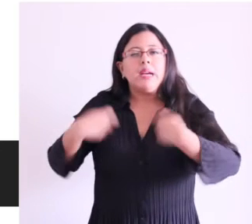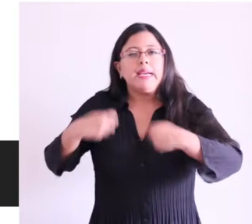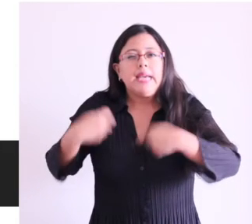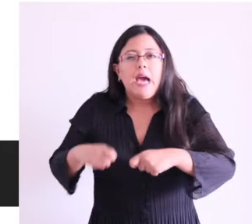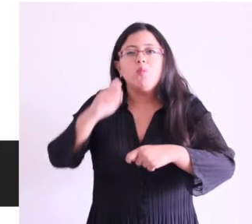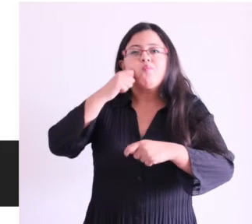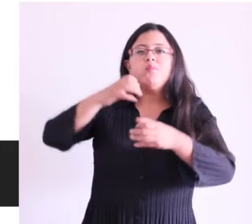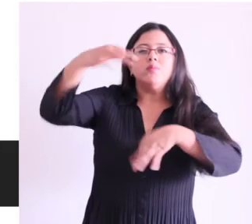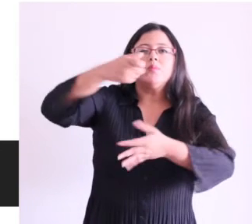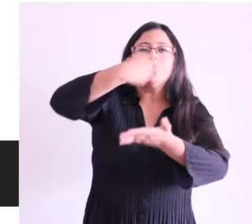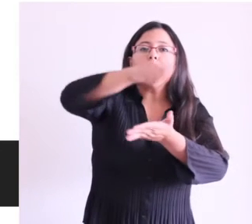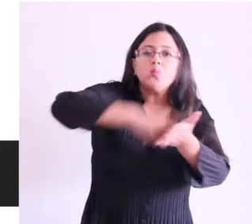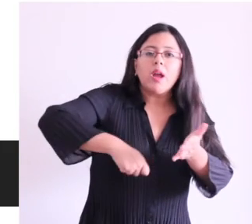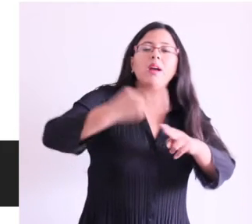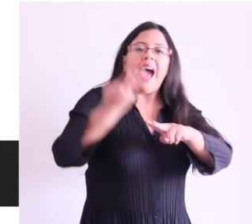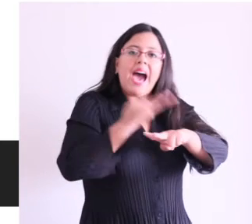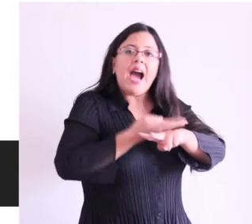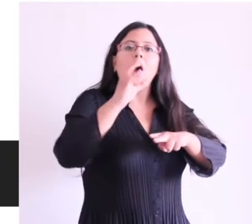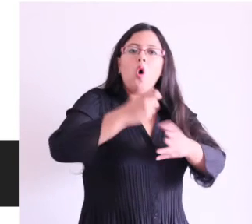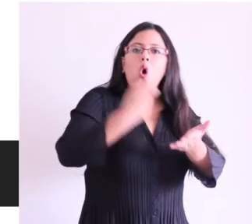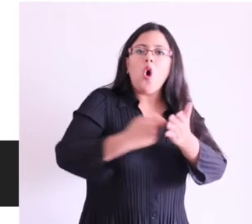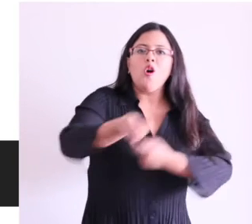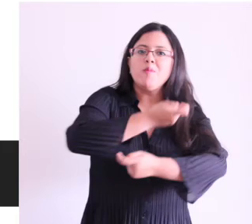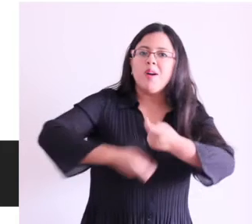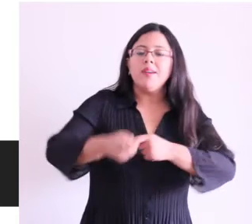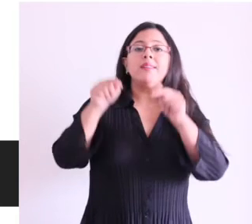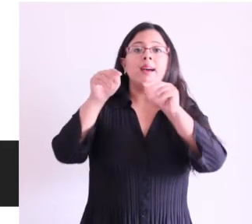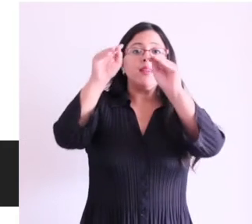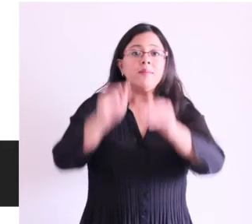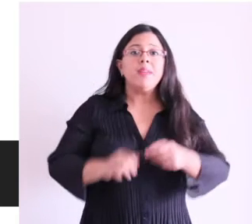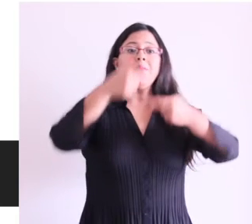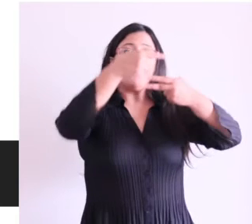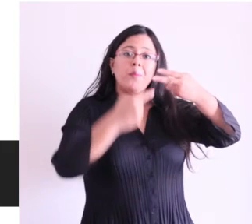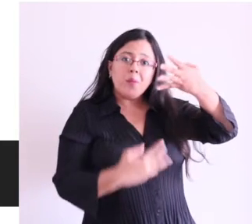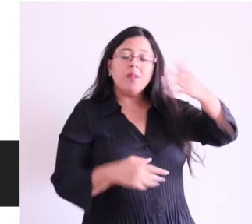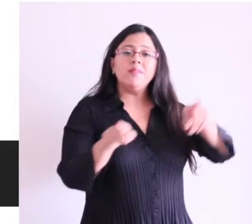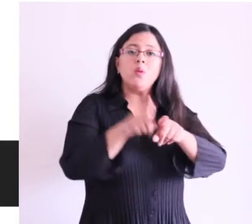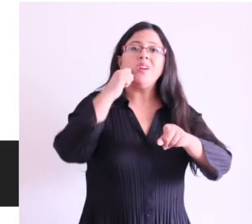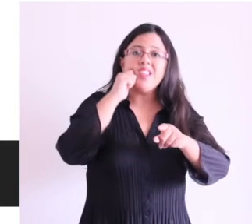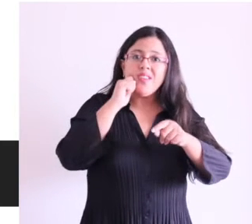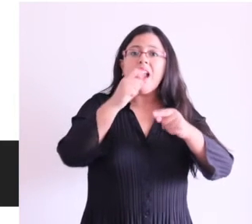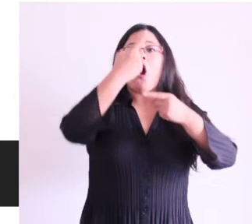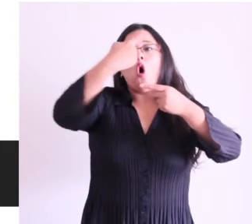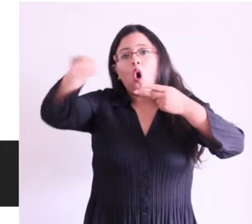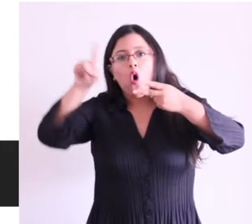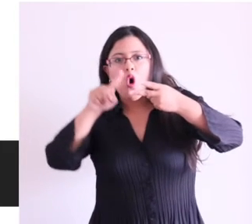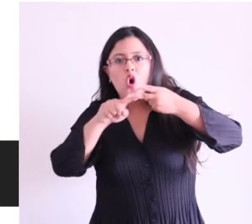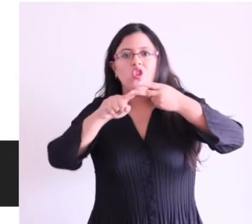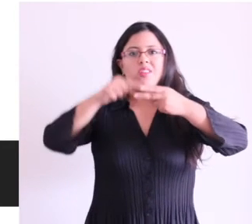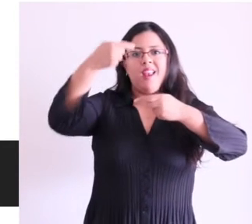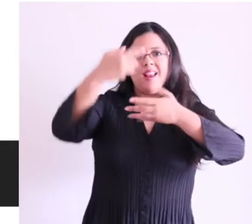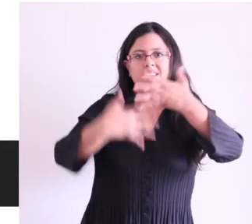oneroso, un contrato de arriendo o una compraventa. A su vez, esta clasificación admite una subclasificación,